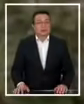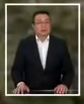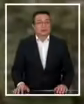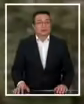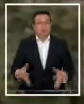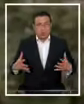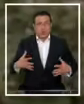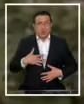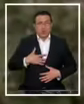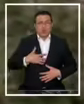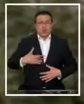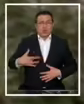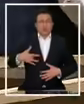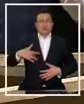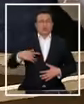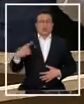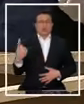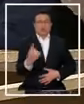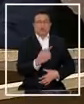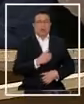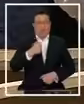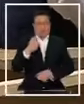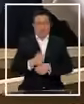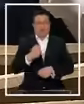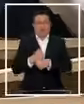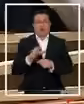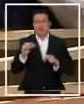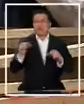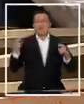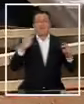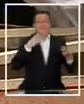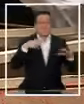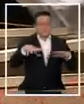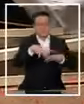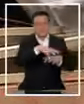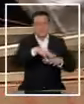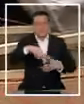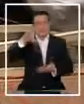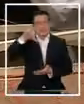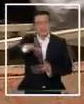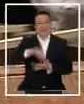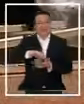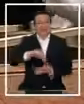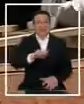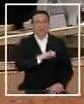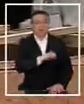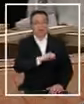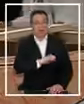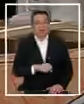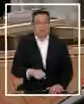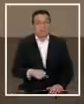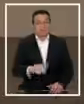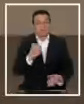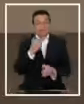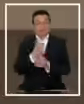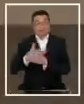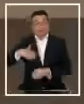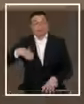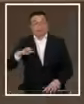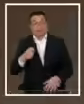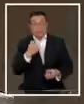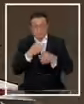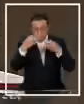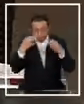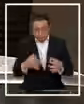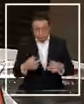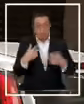Un cruento hallazgo que conmocionó a los trabajadores y pocos residentes de esa zona céntrica de Santiago. La policía confirmó que